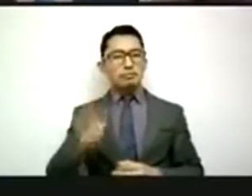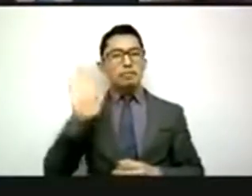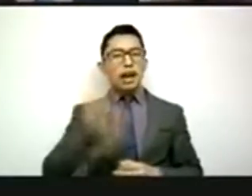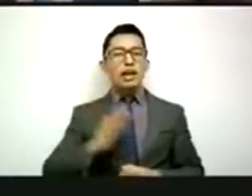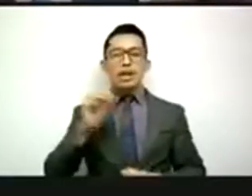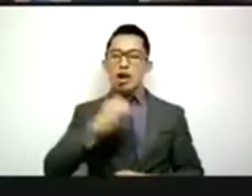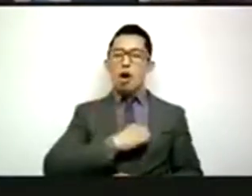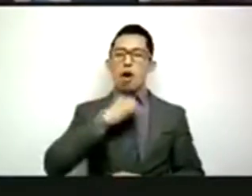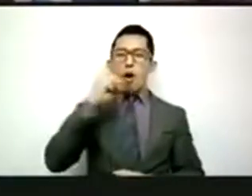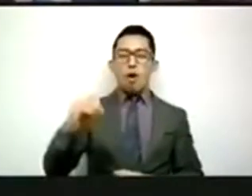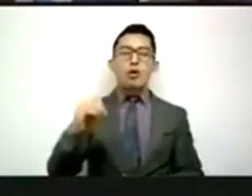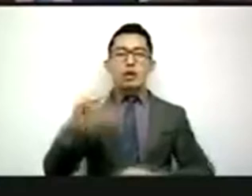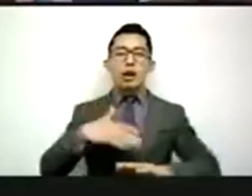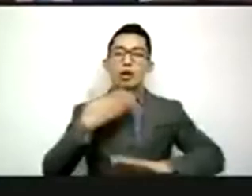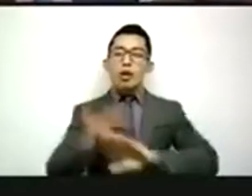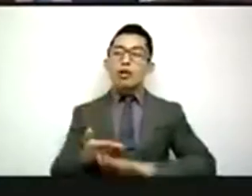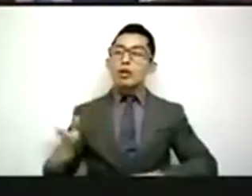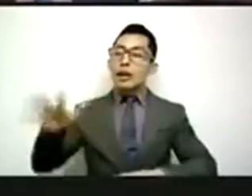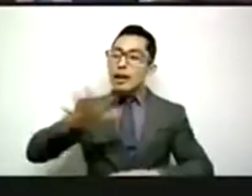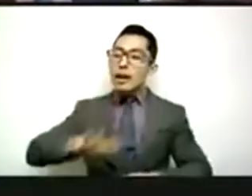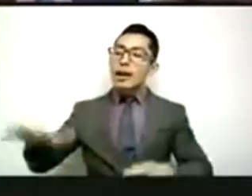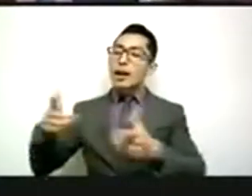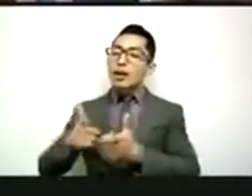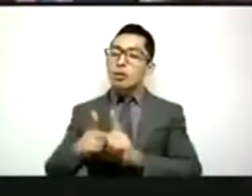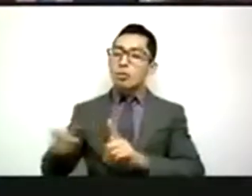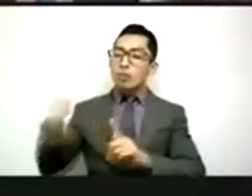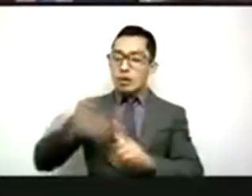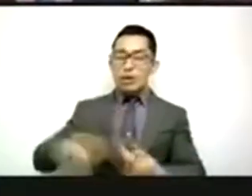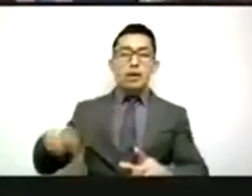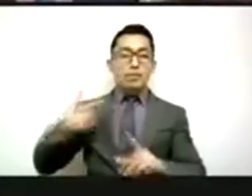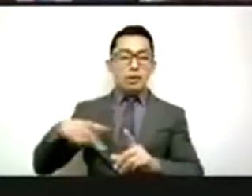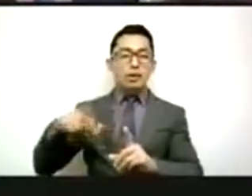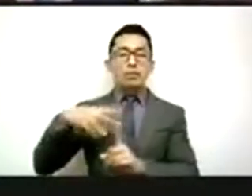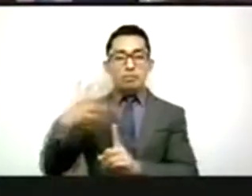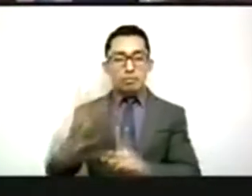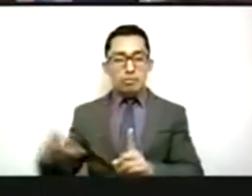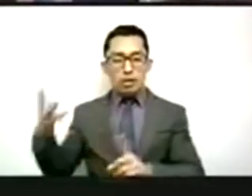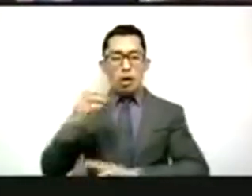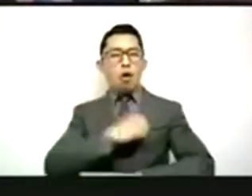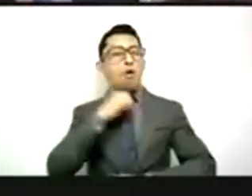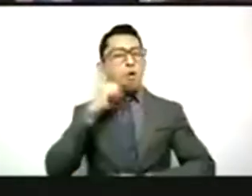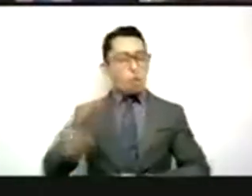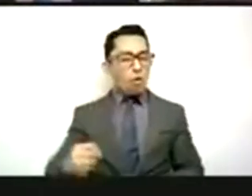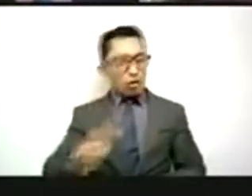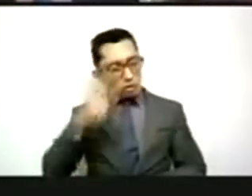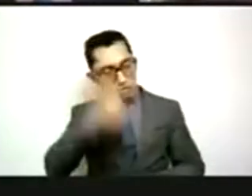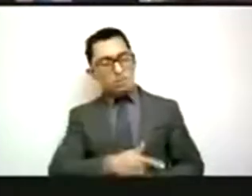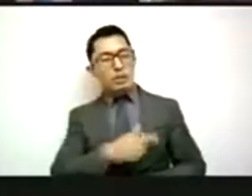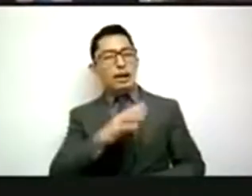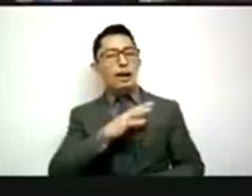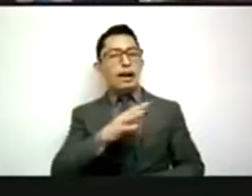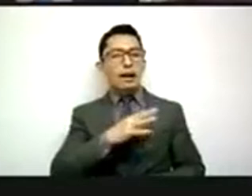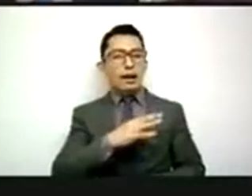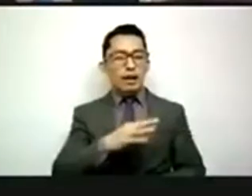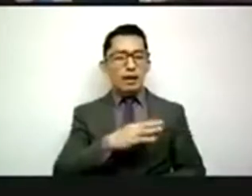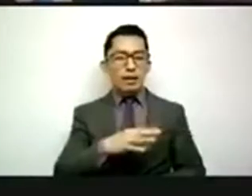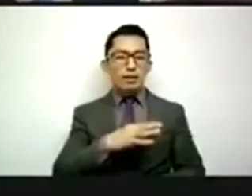contra una comunidad, contra un grupo, escondido muchas veces en